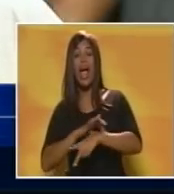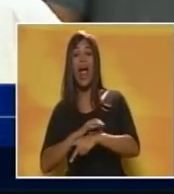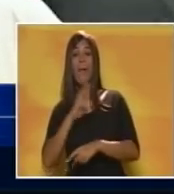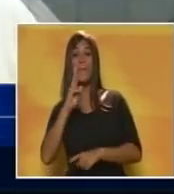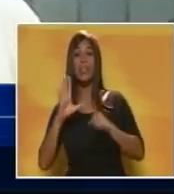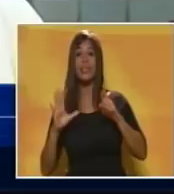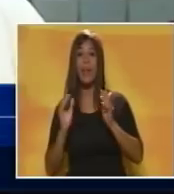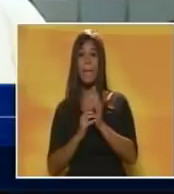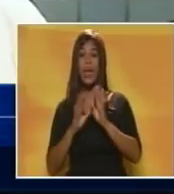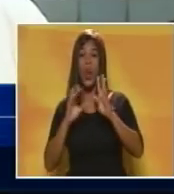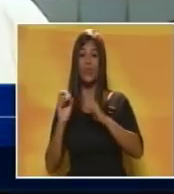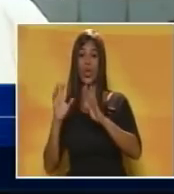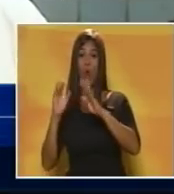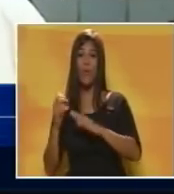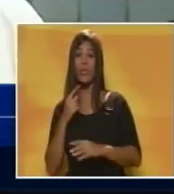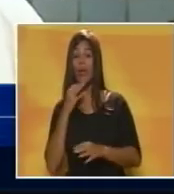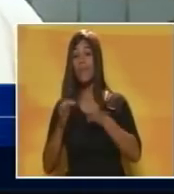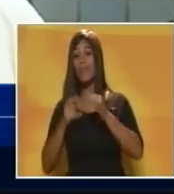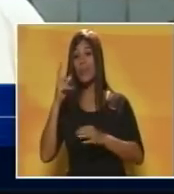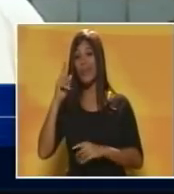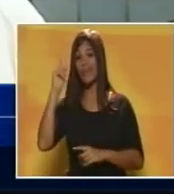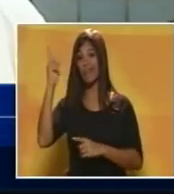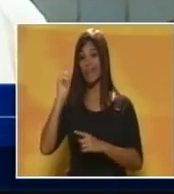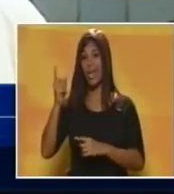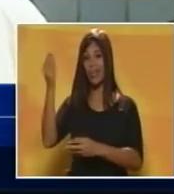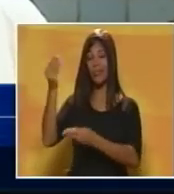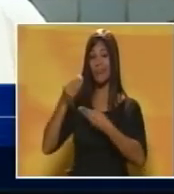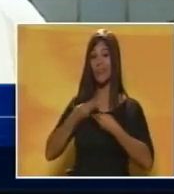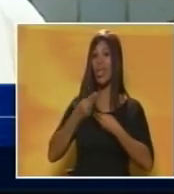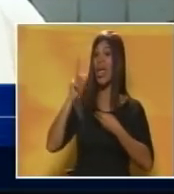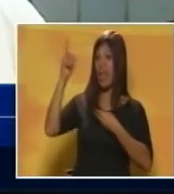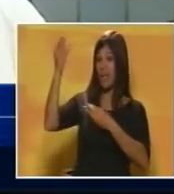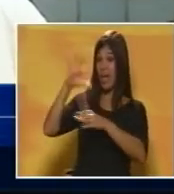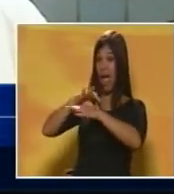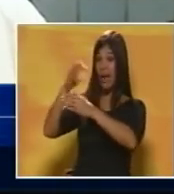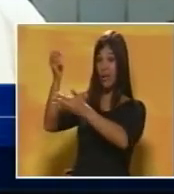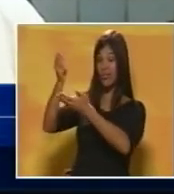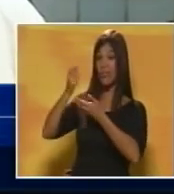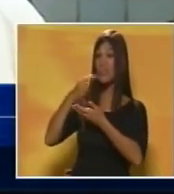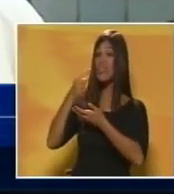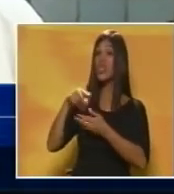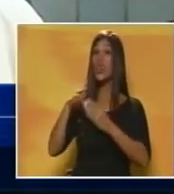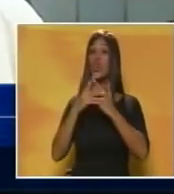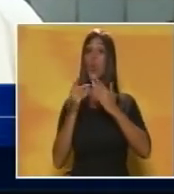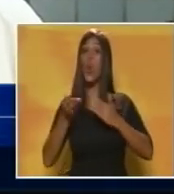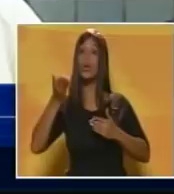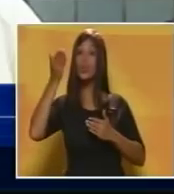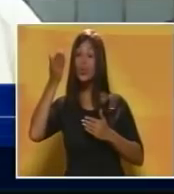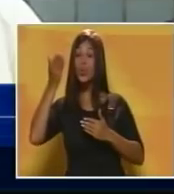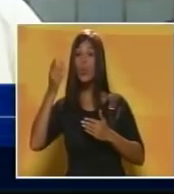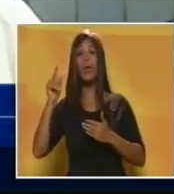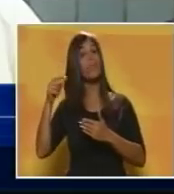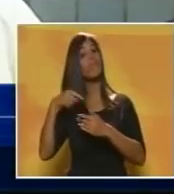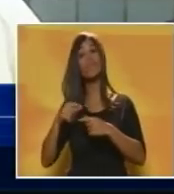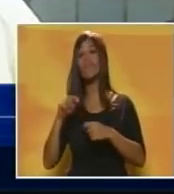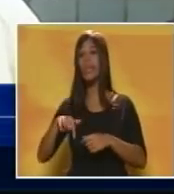Eso es lo que me dicen mis proveedores. Que si el dólar sube, porque de hecho después de las 10 de la mañana es que ellos te dan precio